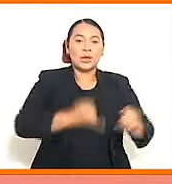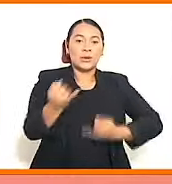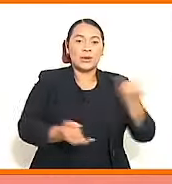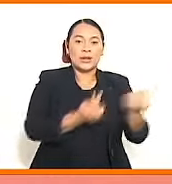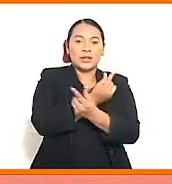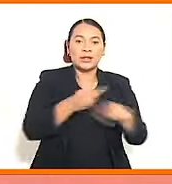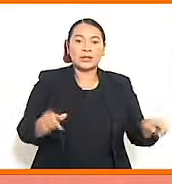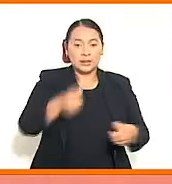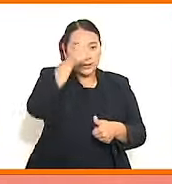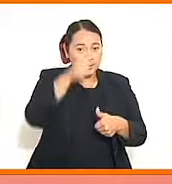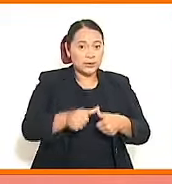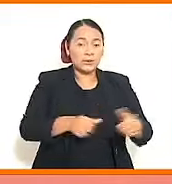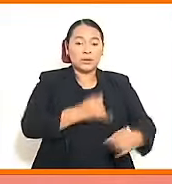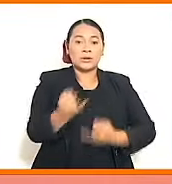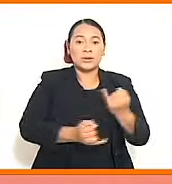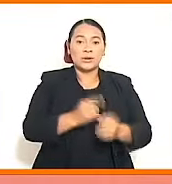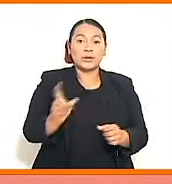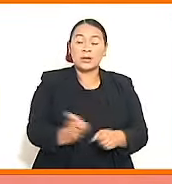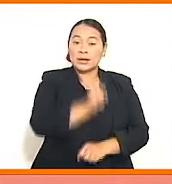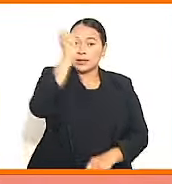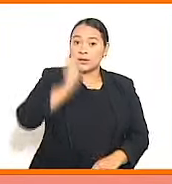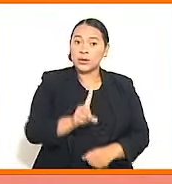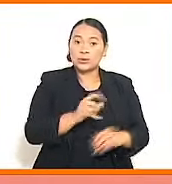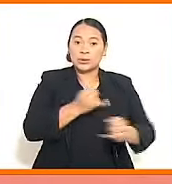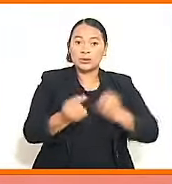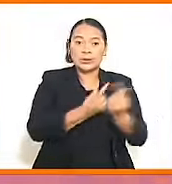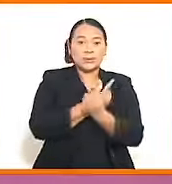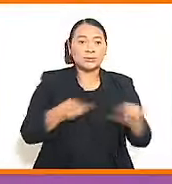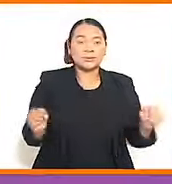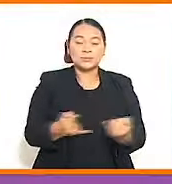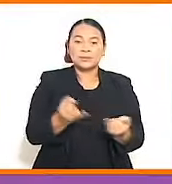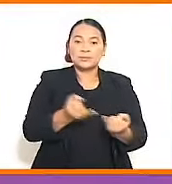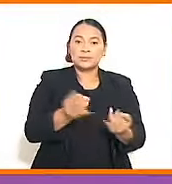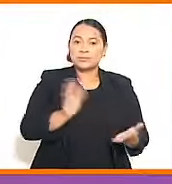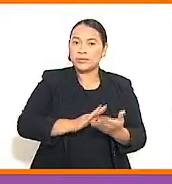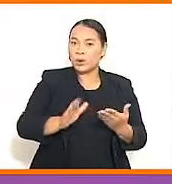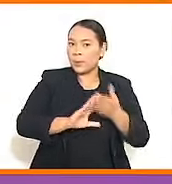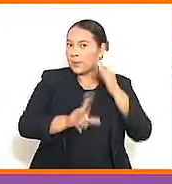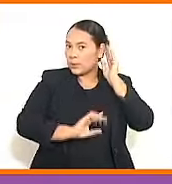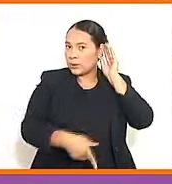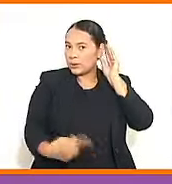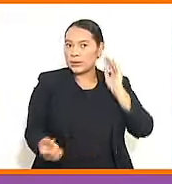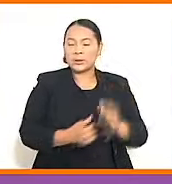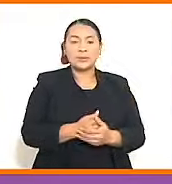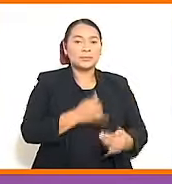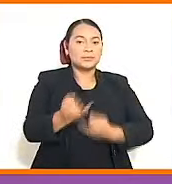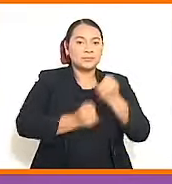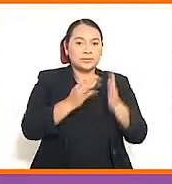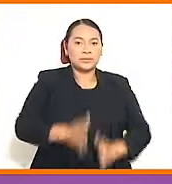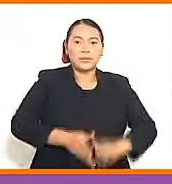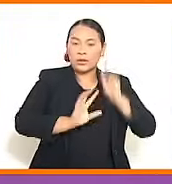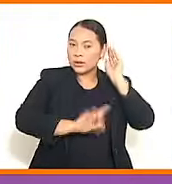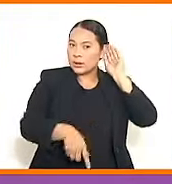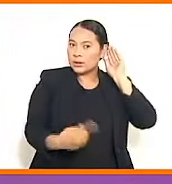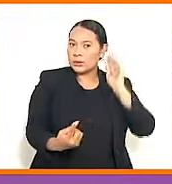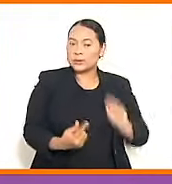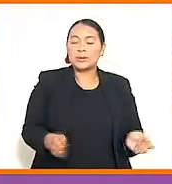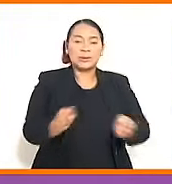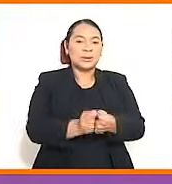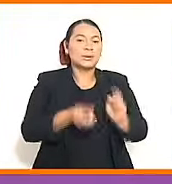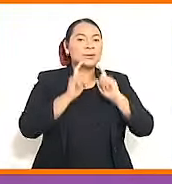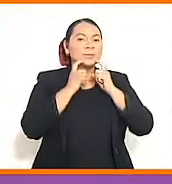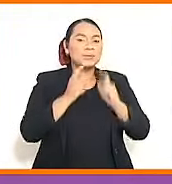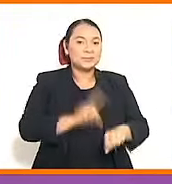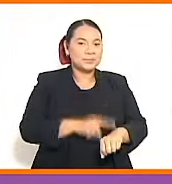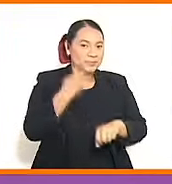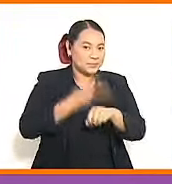Recuerda, querido jugador, que tenés una jugada gratis por el mismo monto que invertiste en diaria. Pero si eres jugador para más uno, Tatiana te dará a conocer ese